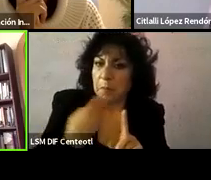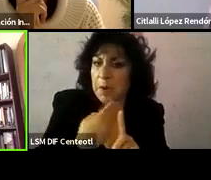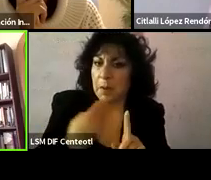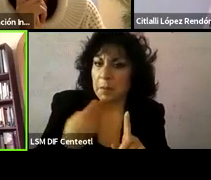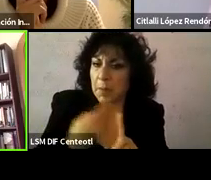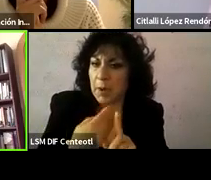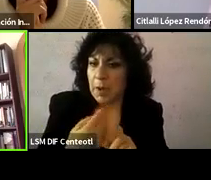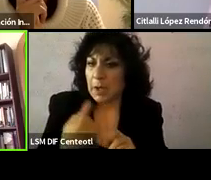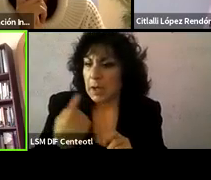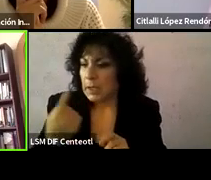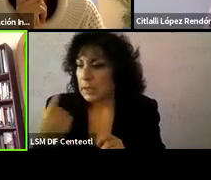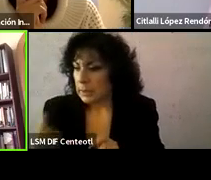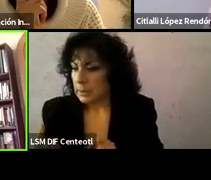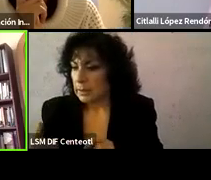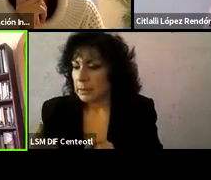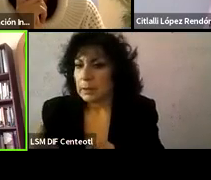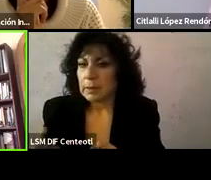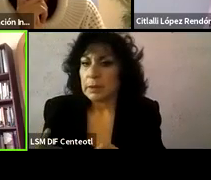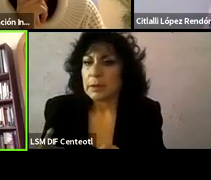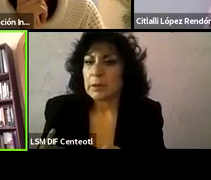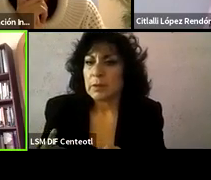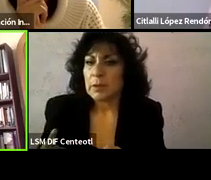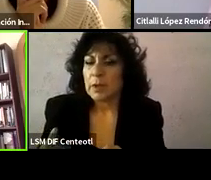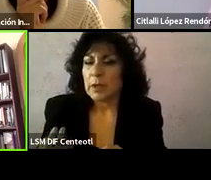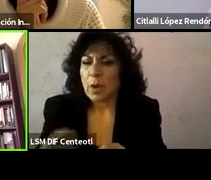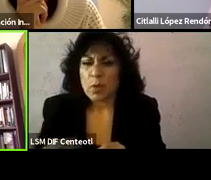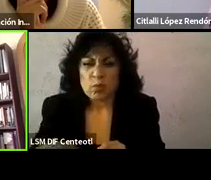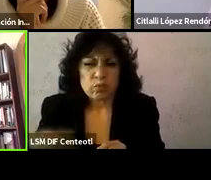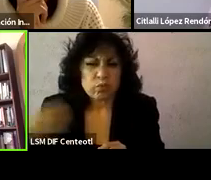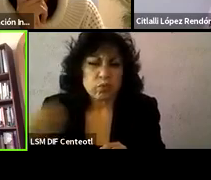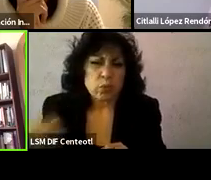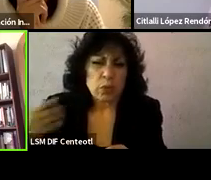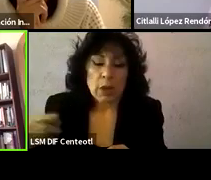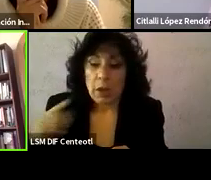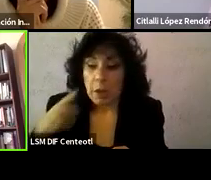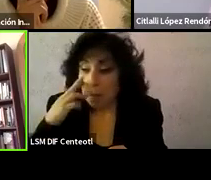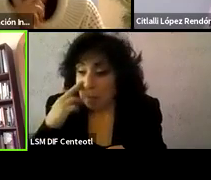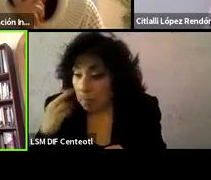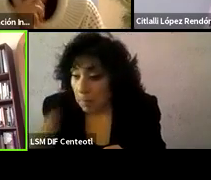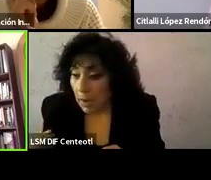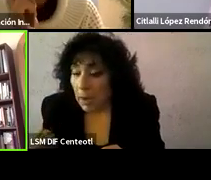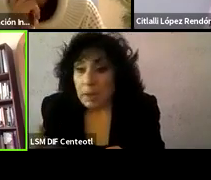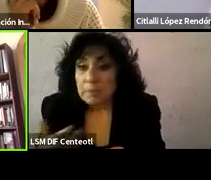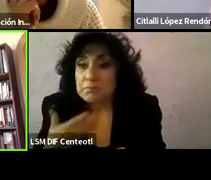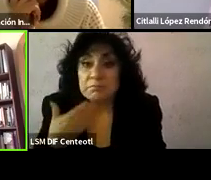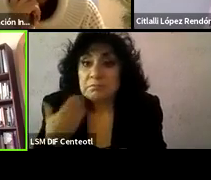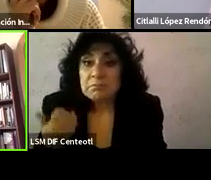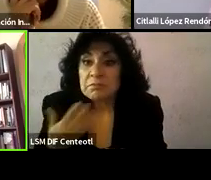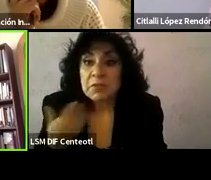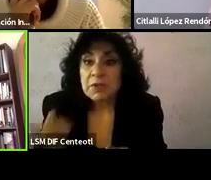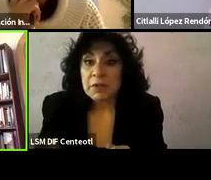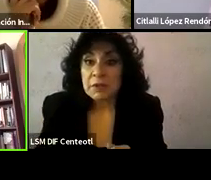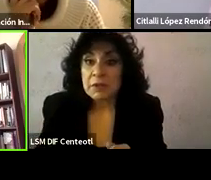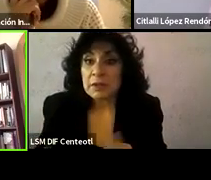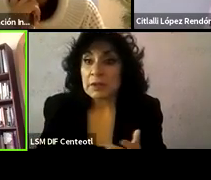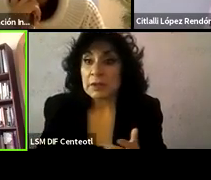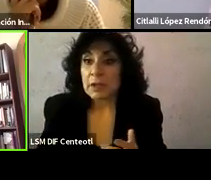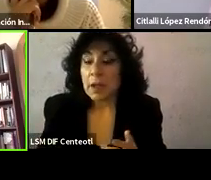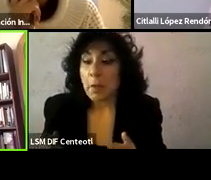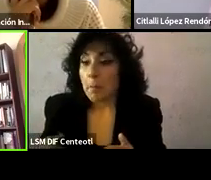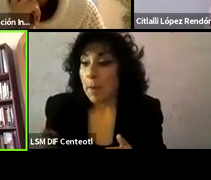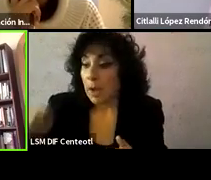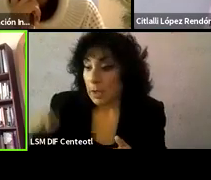digamos, se les pasa la mano y no se dan cuenta de lo que están haciendo, para que realmente sean